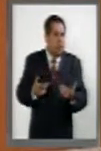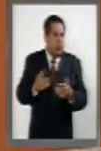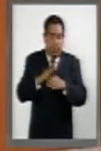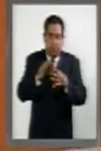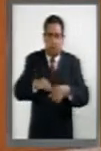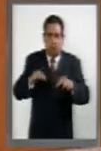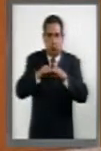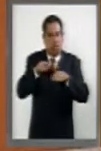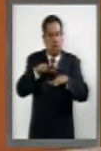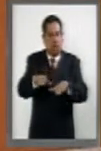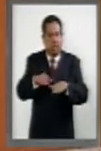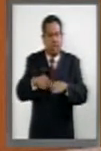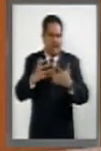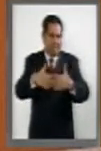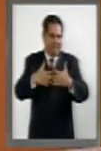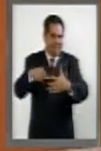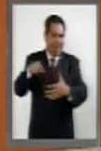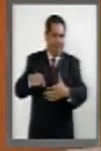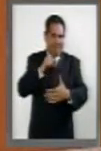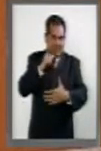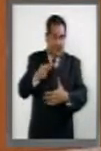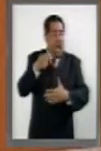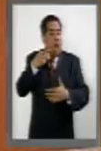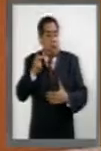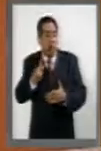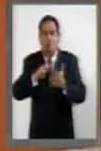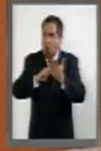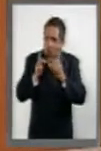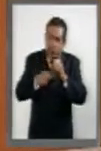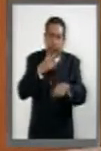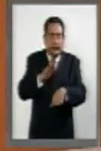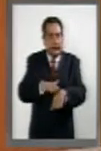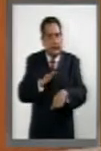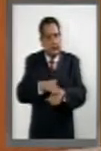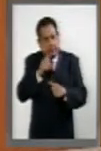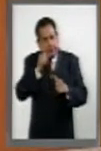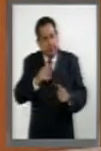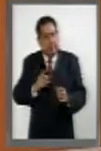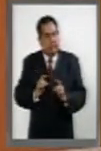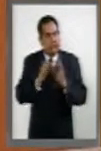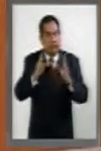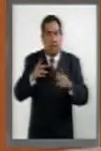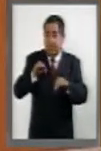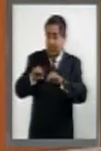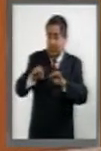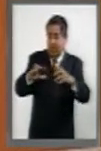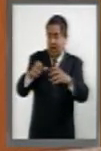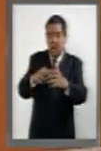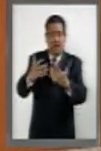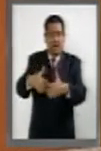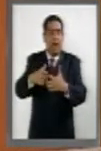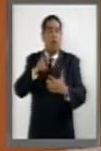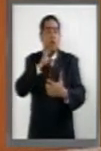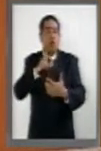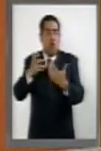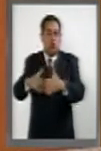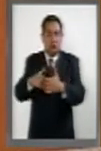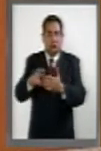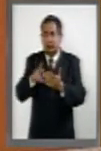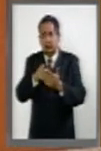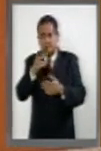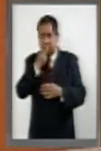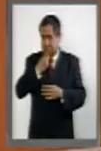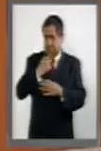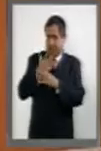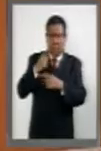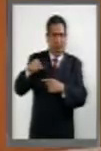al mantenimiento de las instalaciones. Sin embargo, de nueva cuenta es de llamar la atención que quienes trabajan en complejos petroleros refieren que las instalaciones